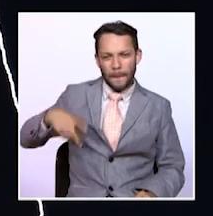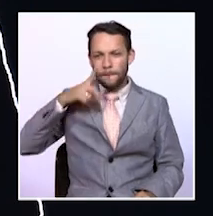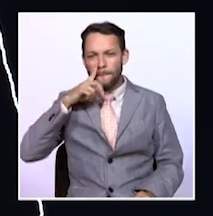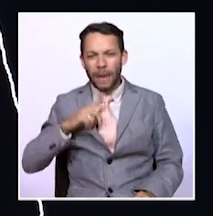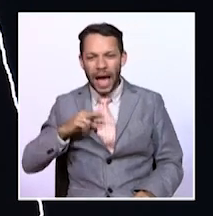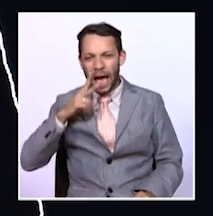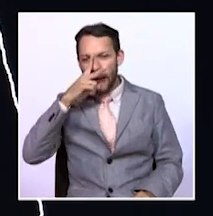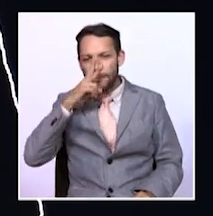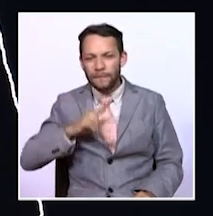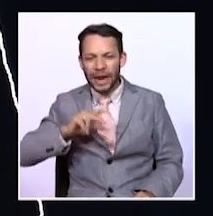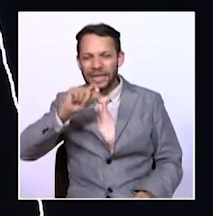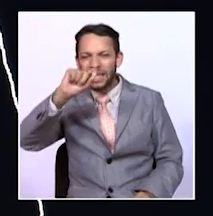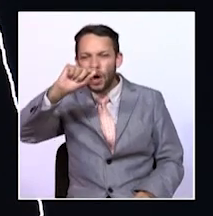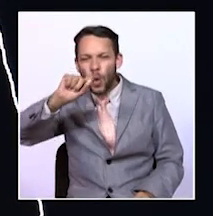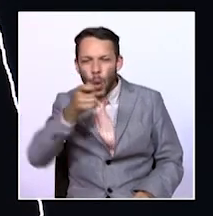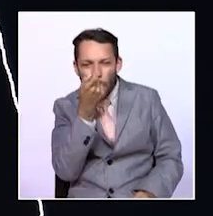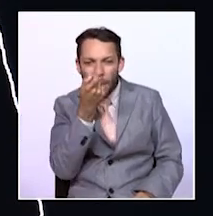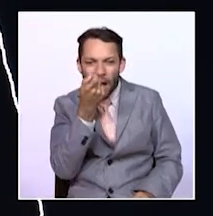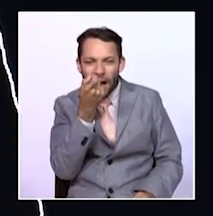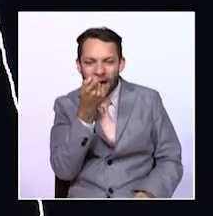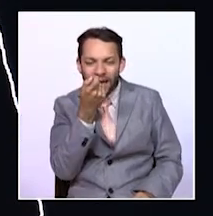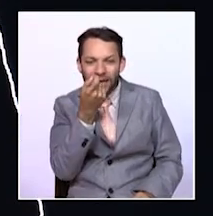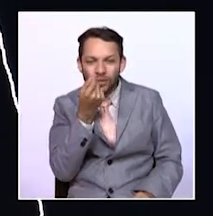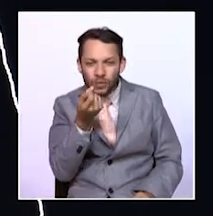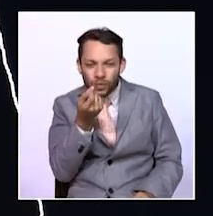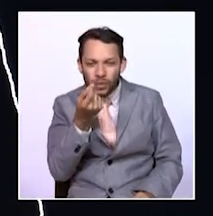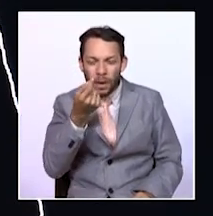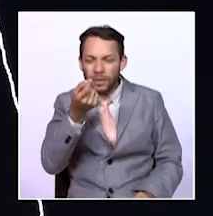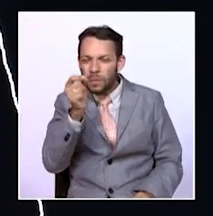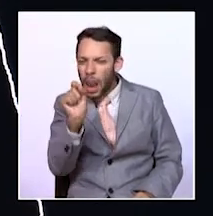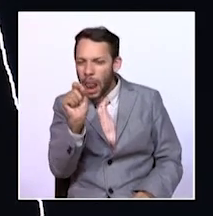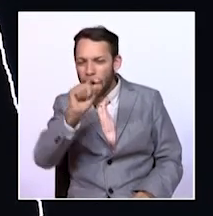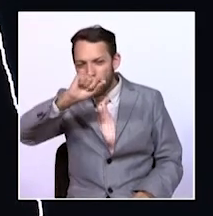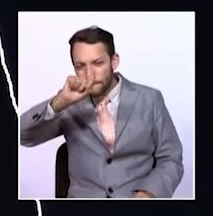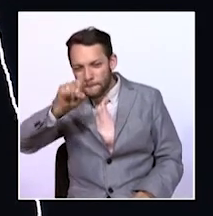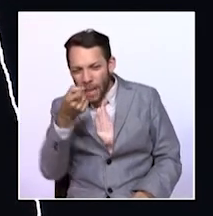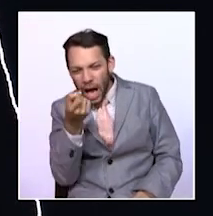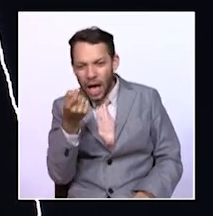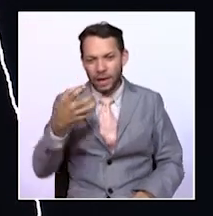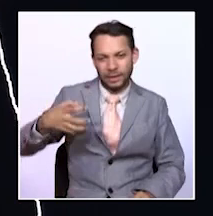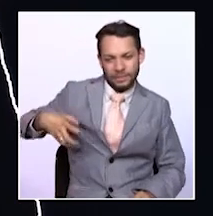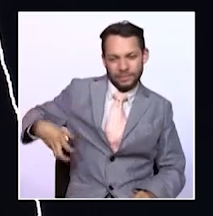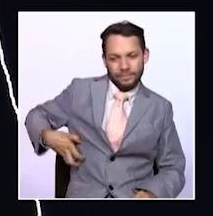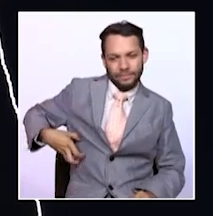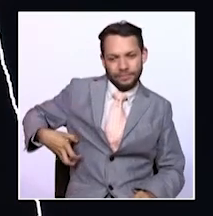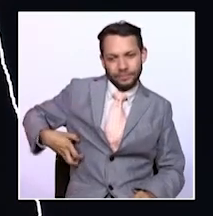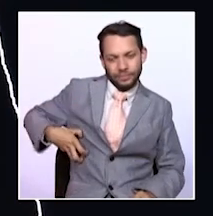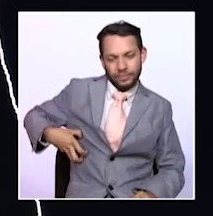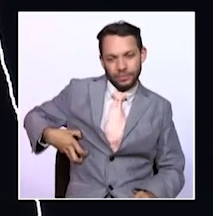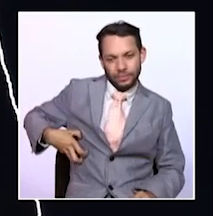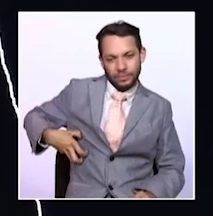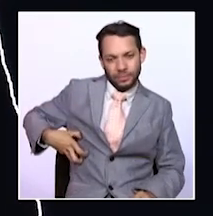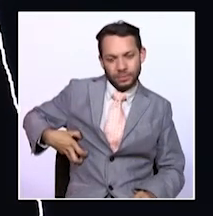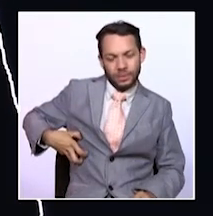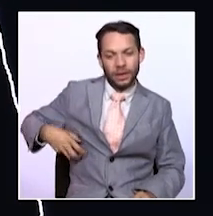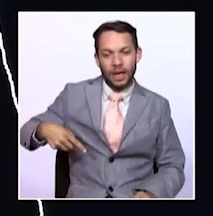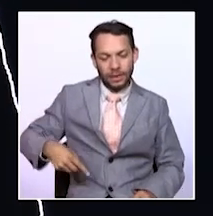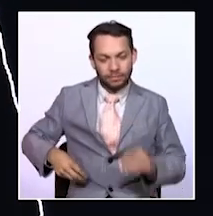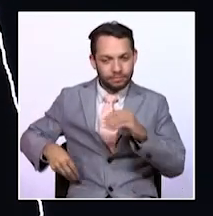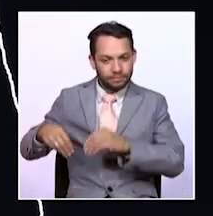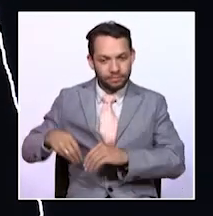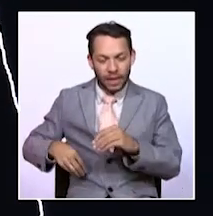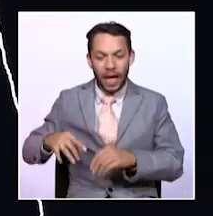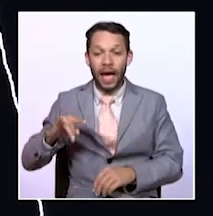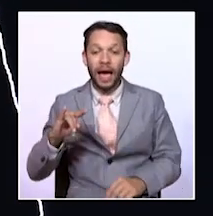la cabeza del páncreas, que es muy importante de evaluar ecográficamente, puesto que en los cánceres